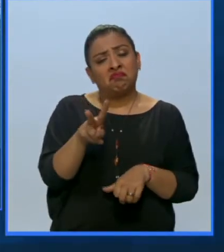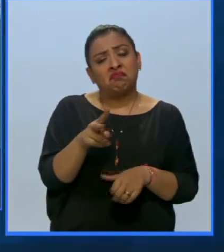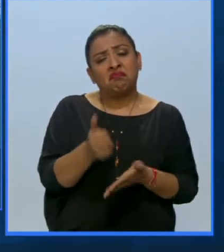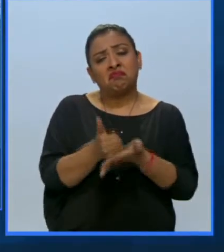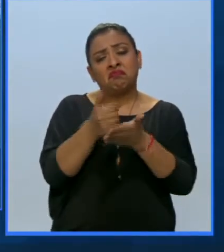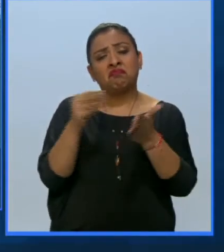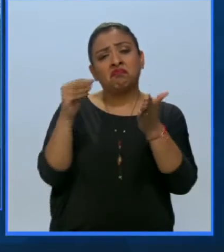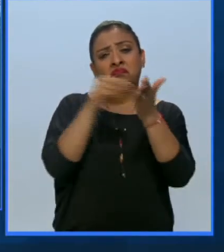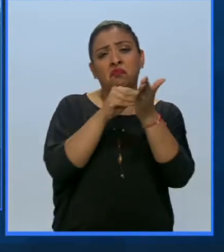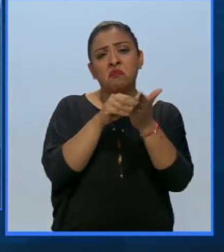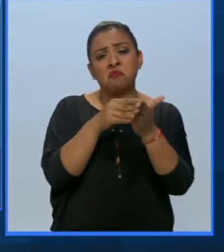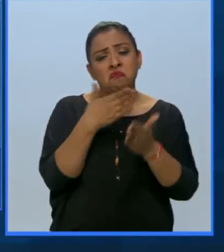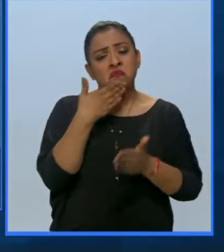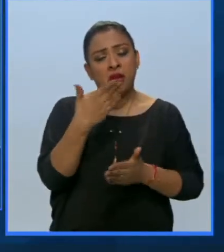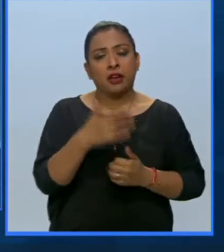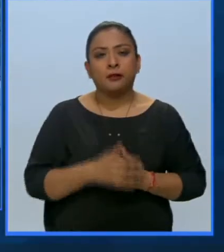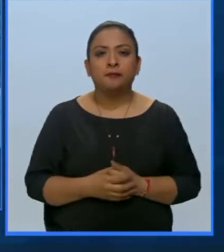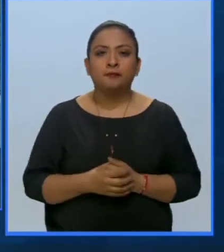agenda.